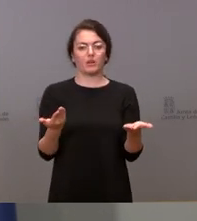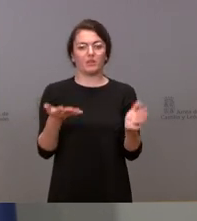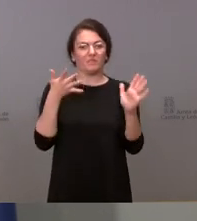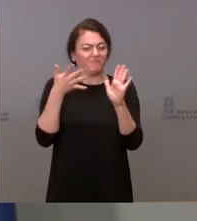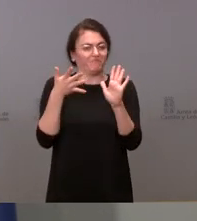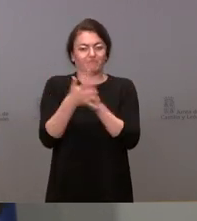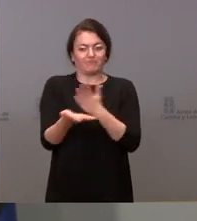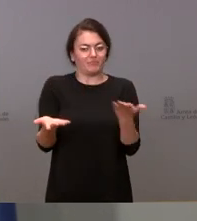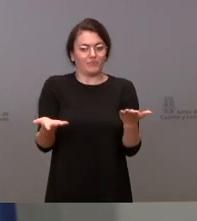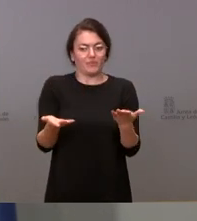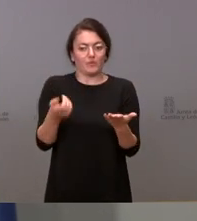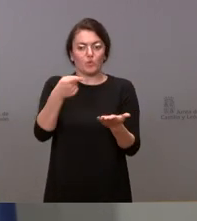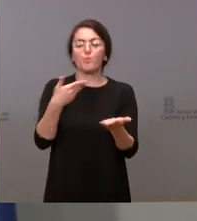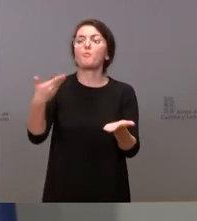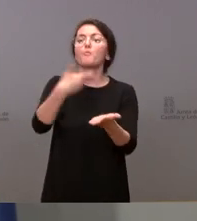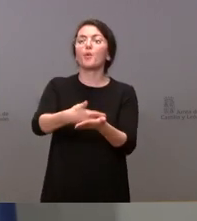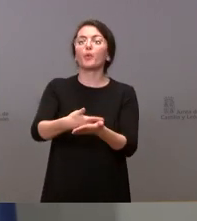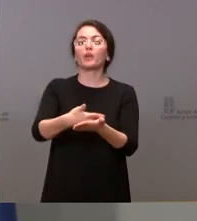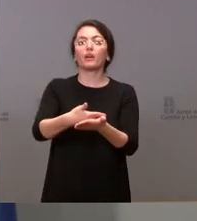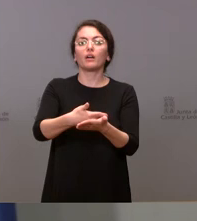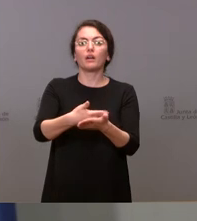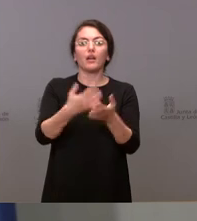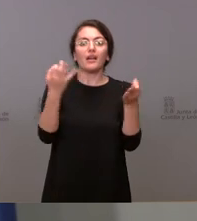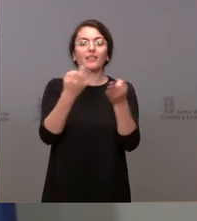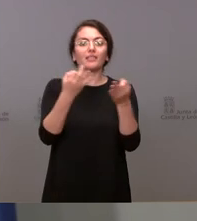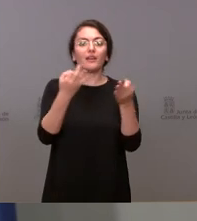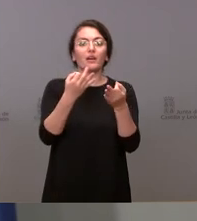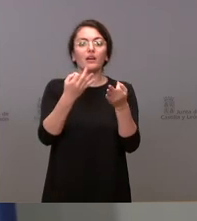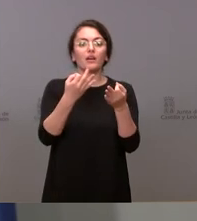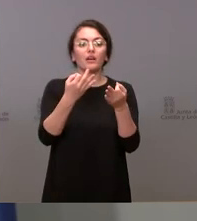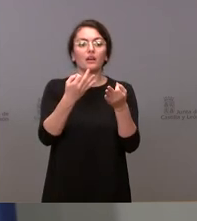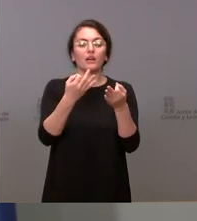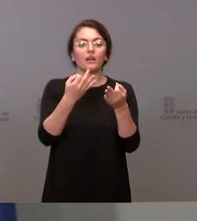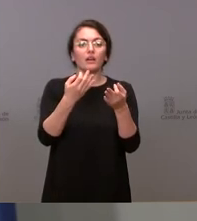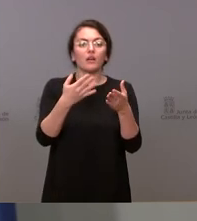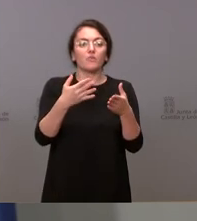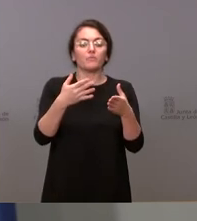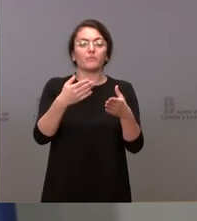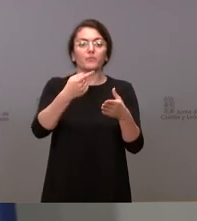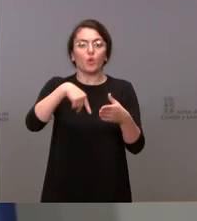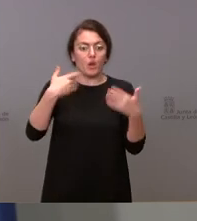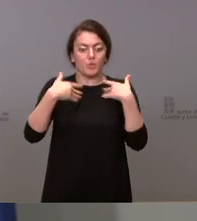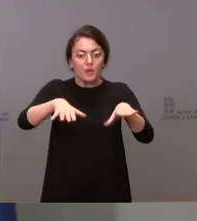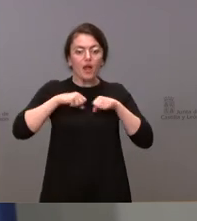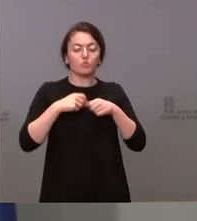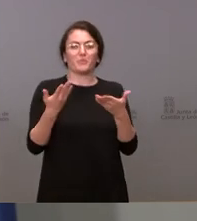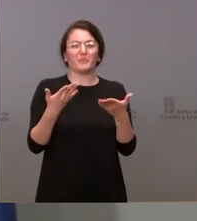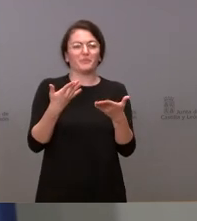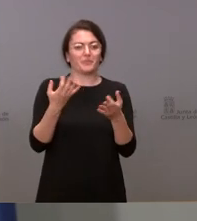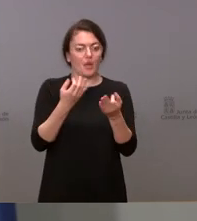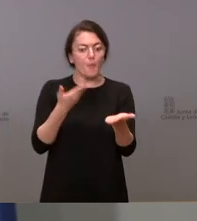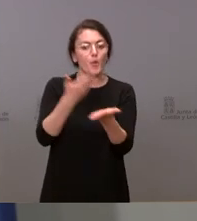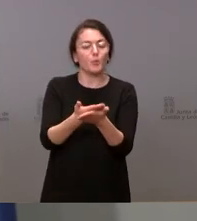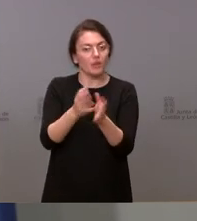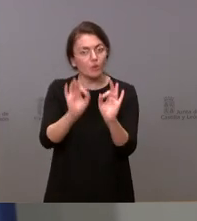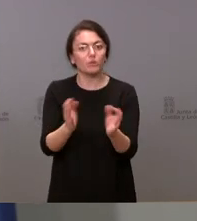ruedo y ha dicho que va a descentralizar, pues háganos una propuesta concreta. Pero es que en cuanto se trata de hablar de